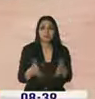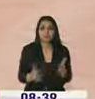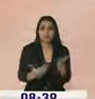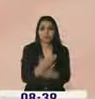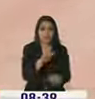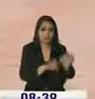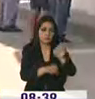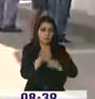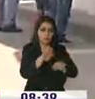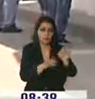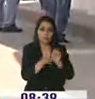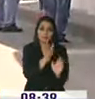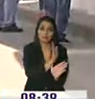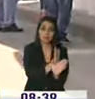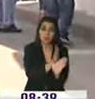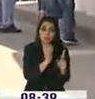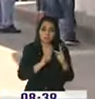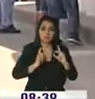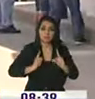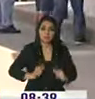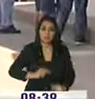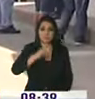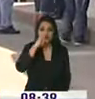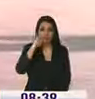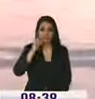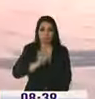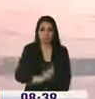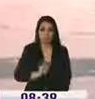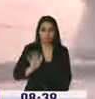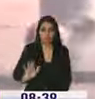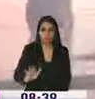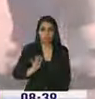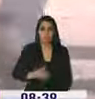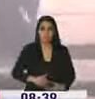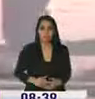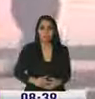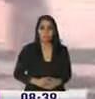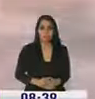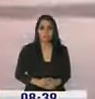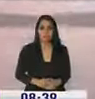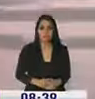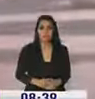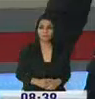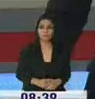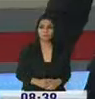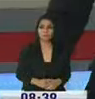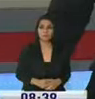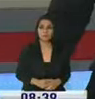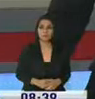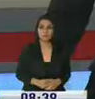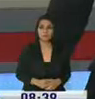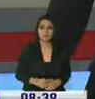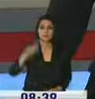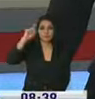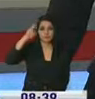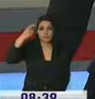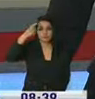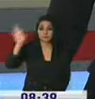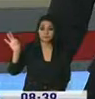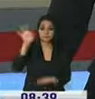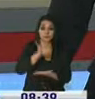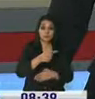valoraciones médicas y psicológicas a los perjudicados, informó Charlie Pisa. El gobernador del Guayas